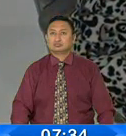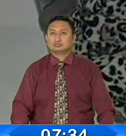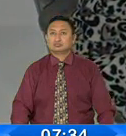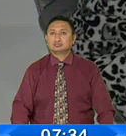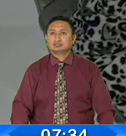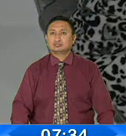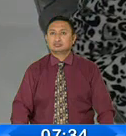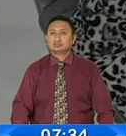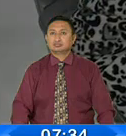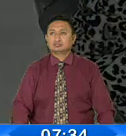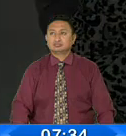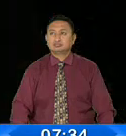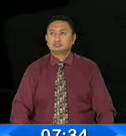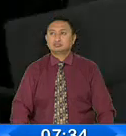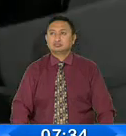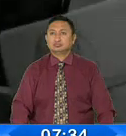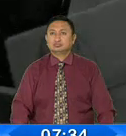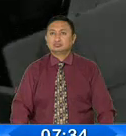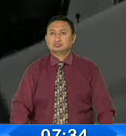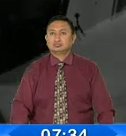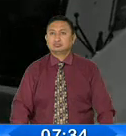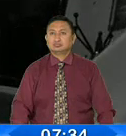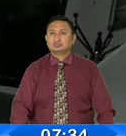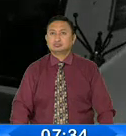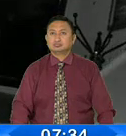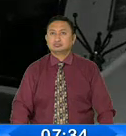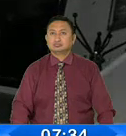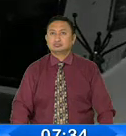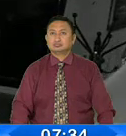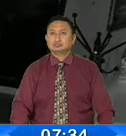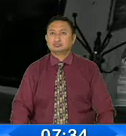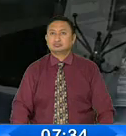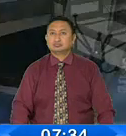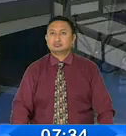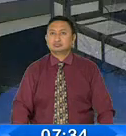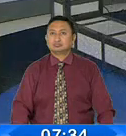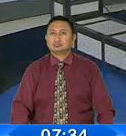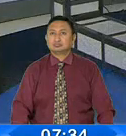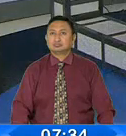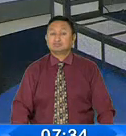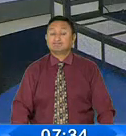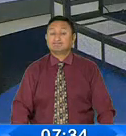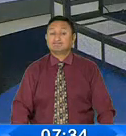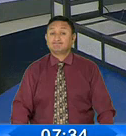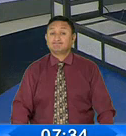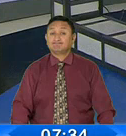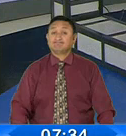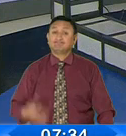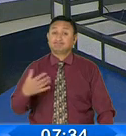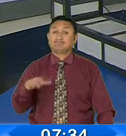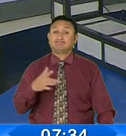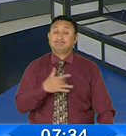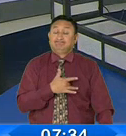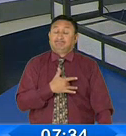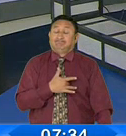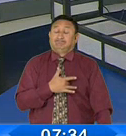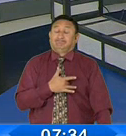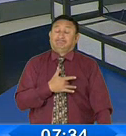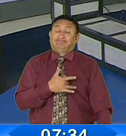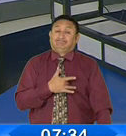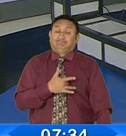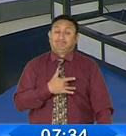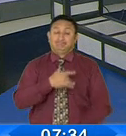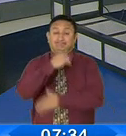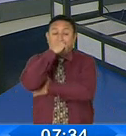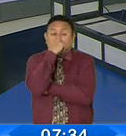y negro? Informó Sara Naranjo. Qué historias, ¿no? Qué complicado debe ser tener una